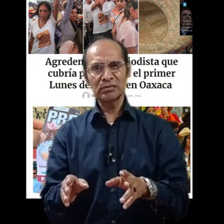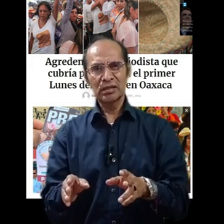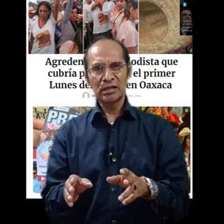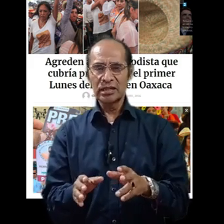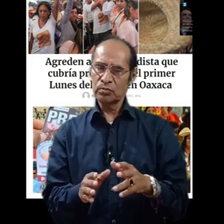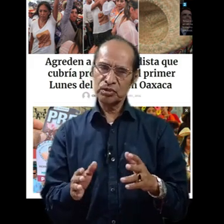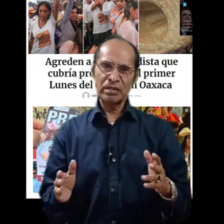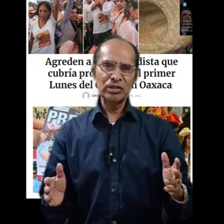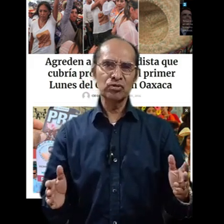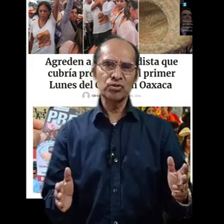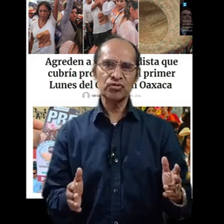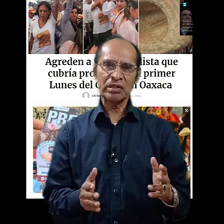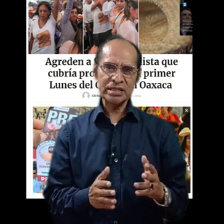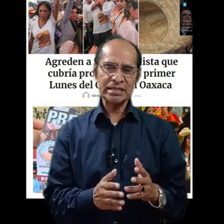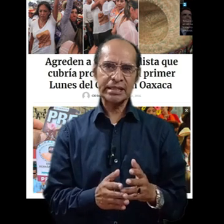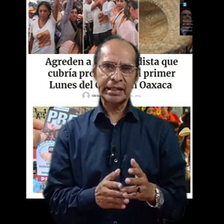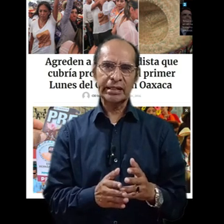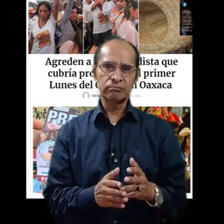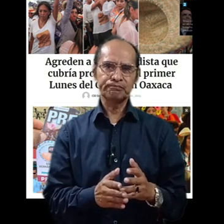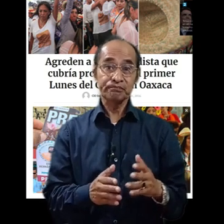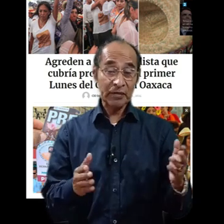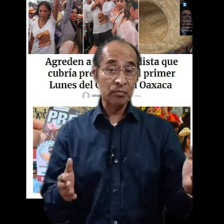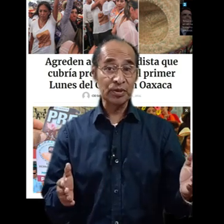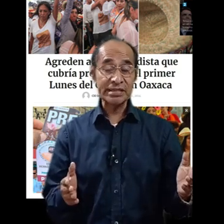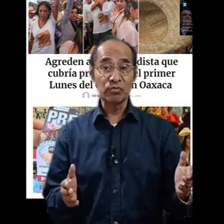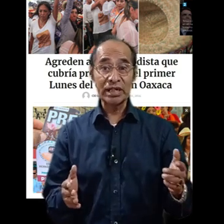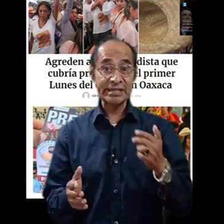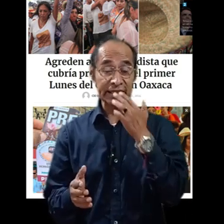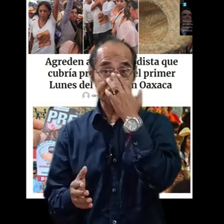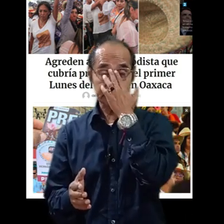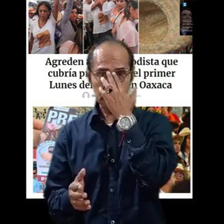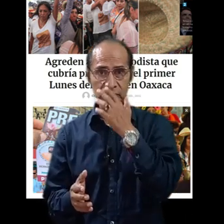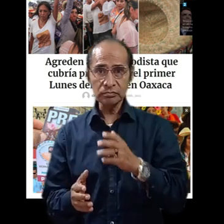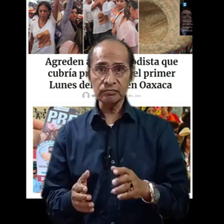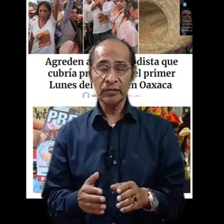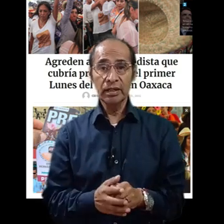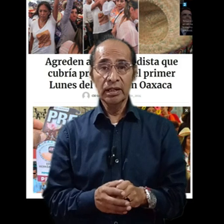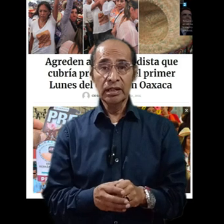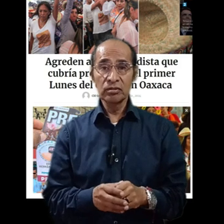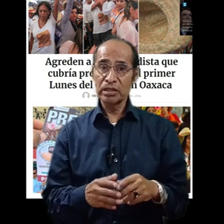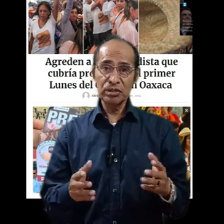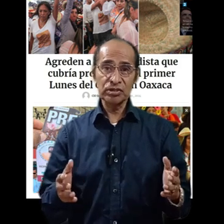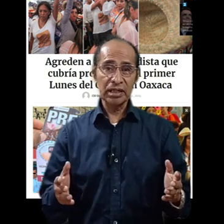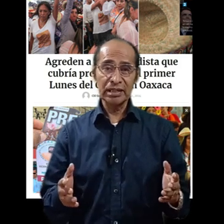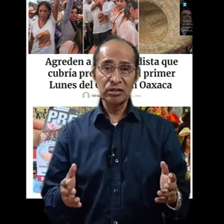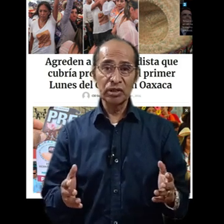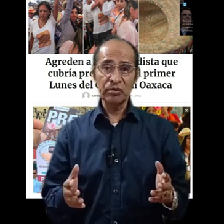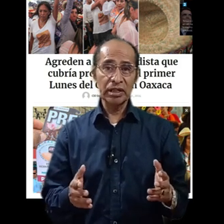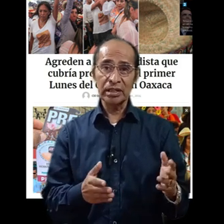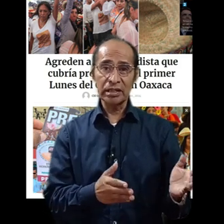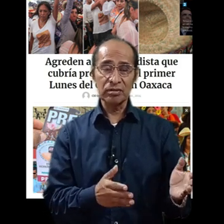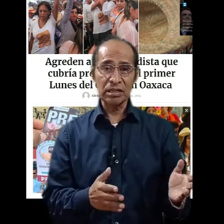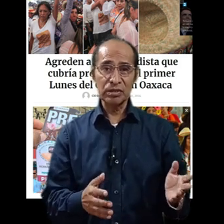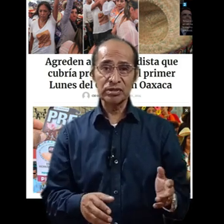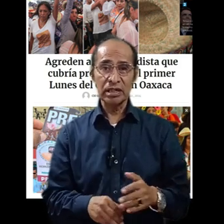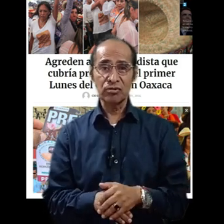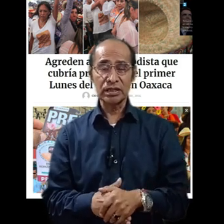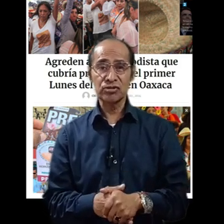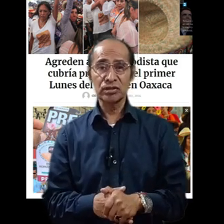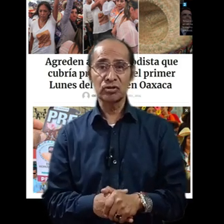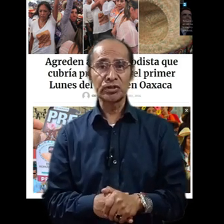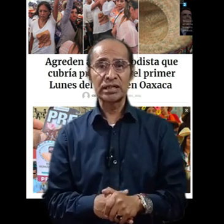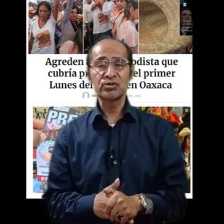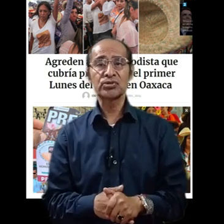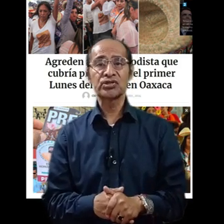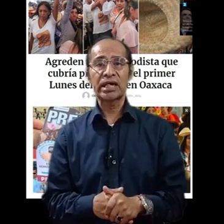pregunta no y pues lamento mucho que a veces Eh pues se molesten los amigos de Canal 9 y los amigos de la